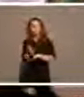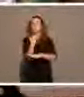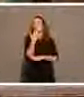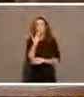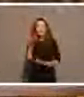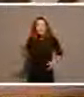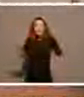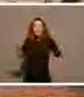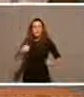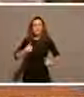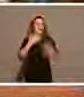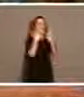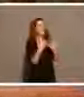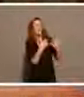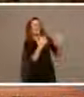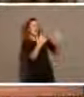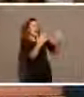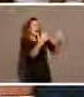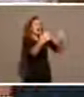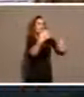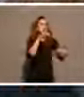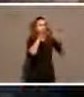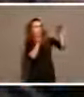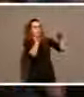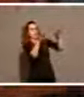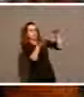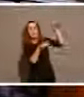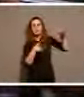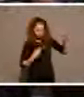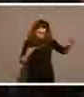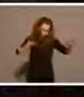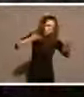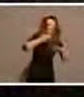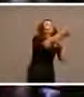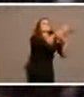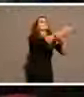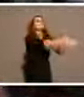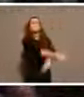en Sagrada, desde aquí desnivelada.